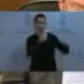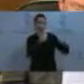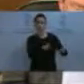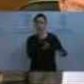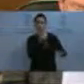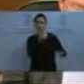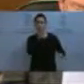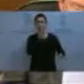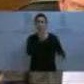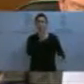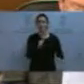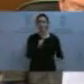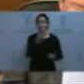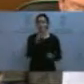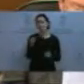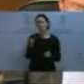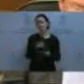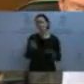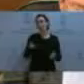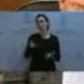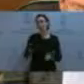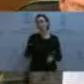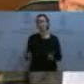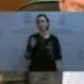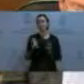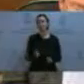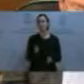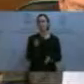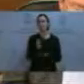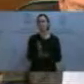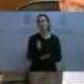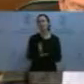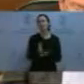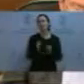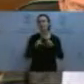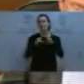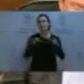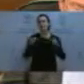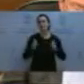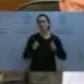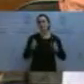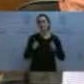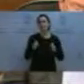de euros que pagan todos los asturianos por el mantenimiento.